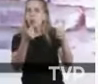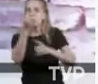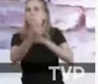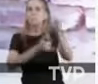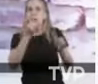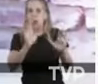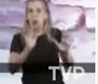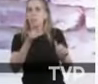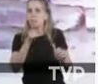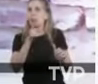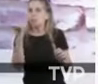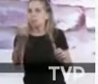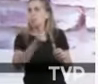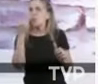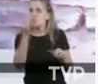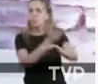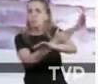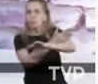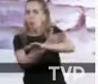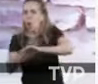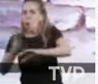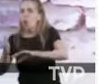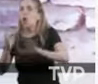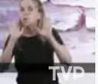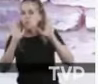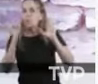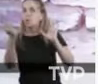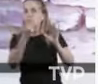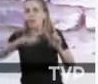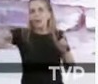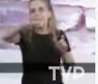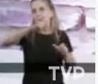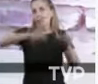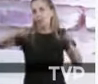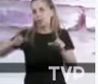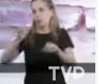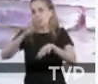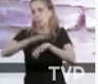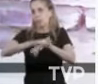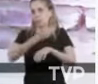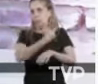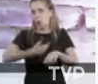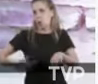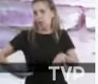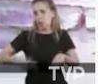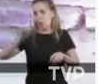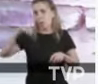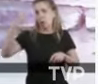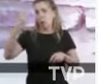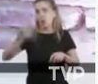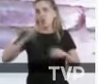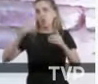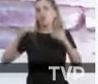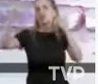Y creo que ha sido importantísimo para todos los que tenemos responsabilidad de gobierno en los próximos 2 años